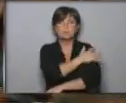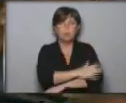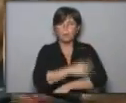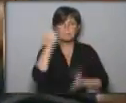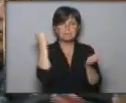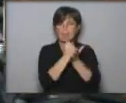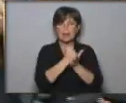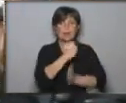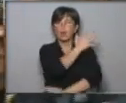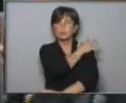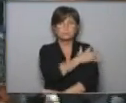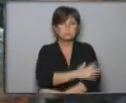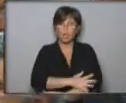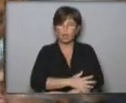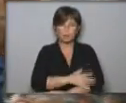pobres.